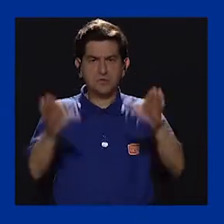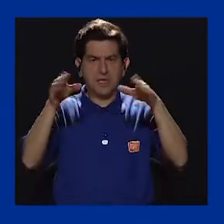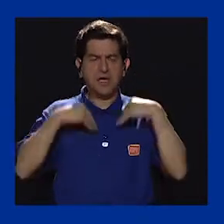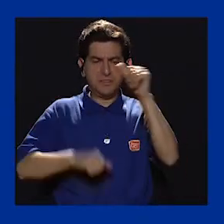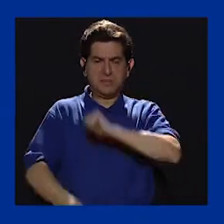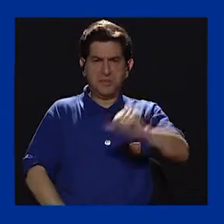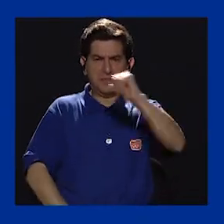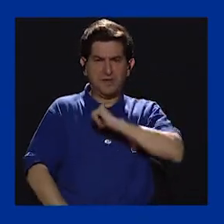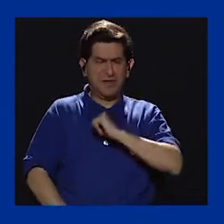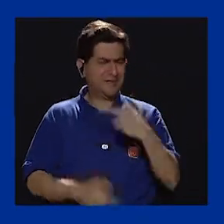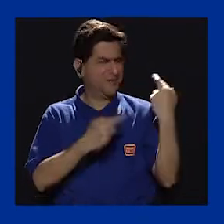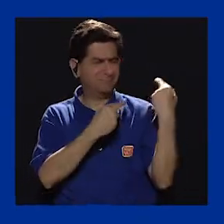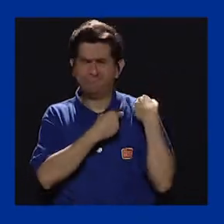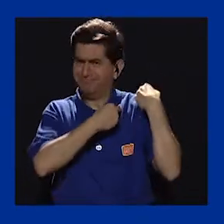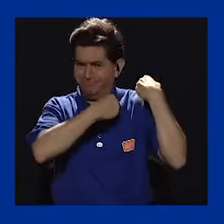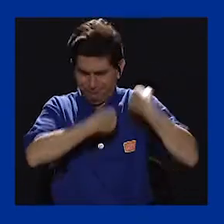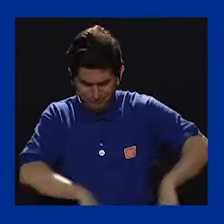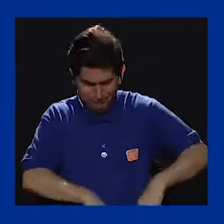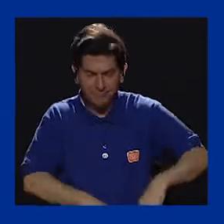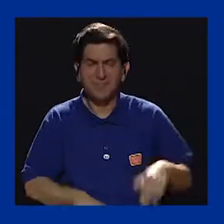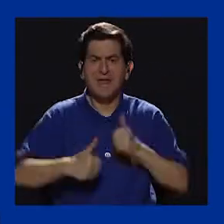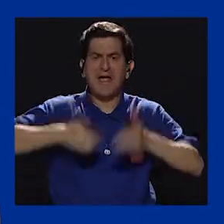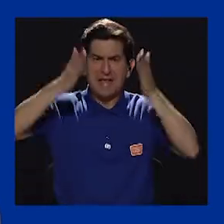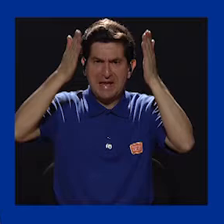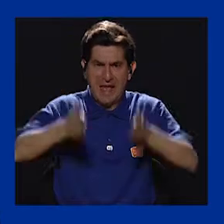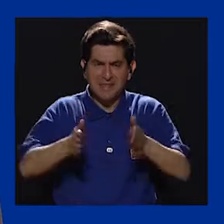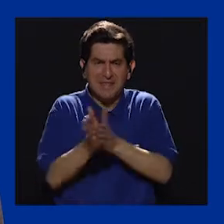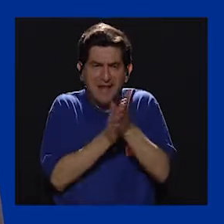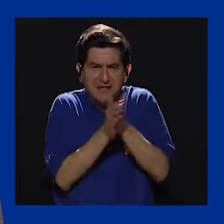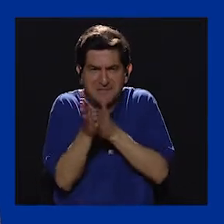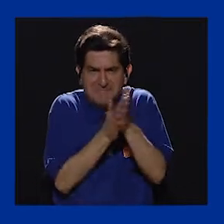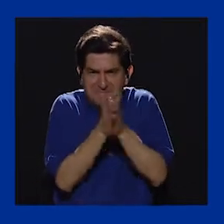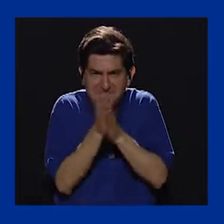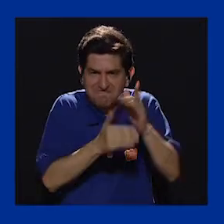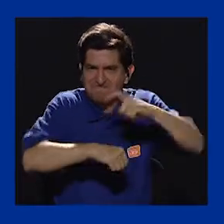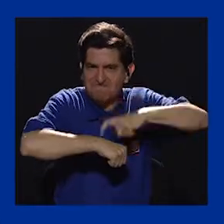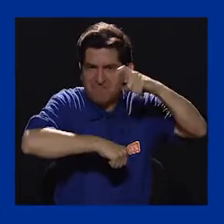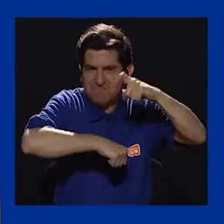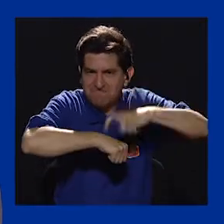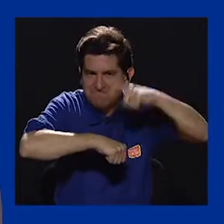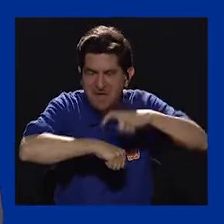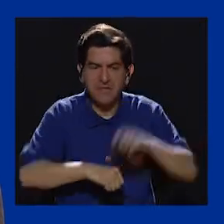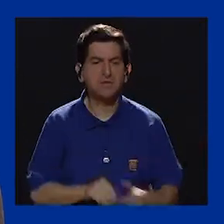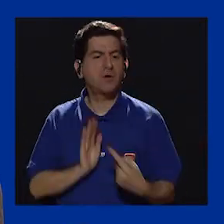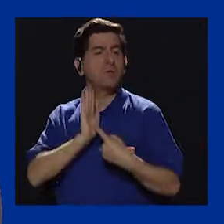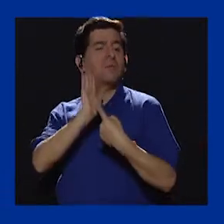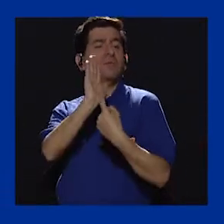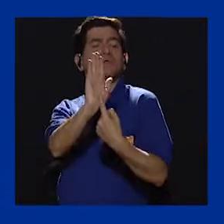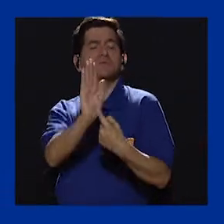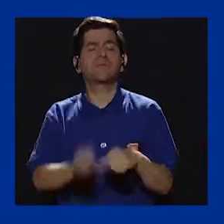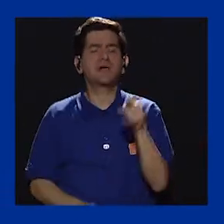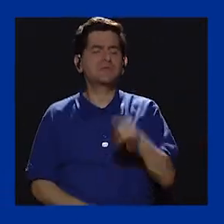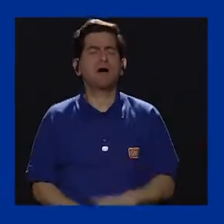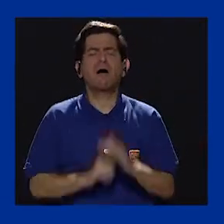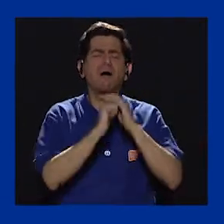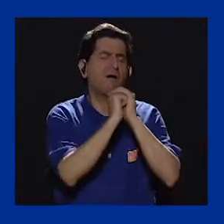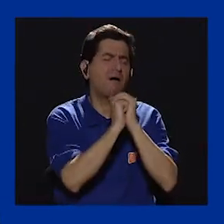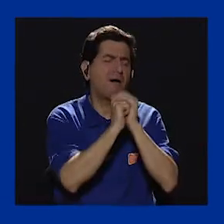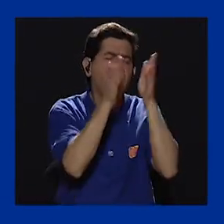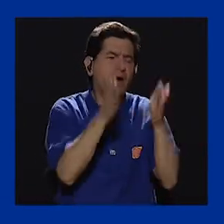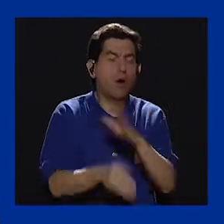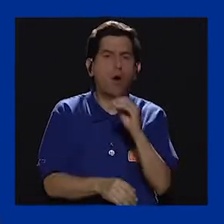actitud irresponsable, algunos candidatos han aprovechado esta coyuntura para presentarse como grandes devotos